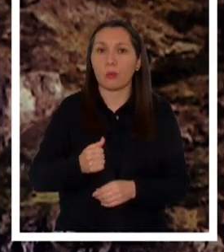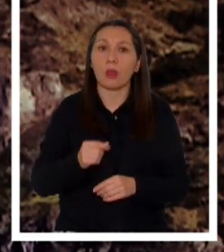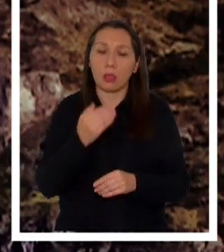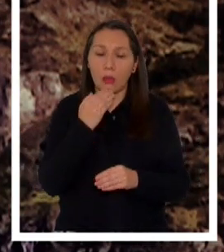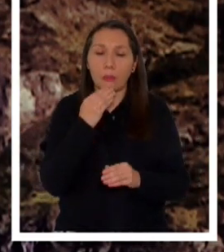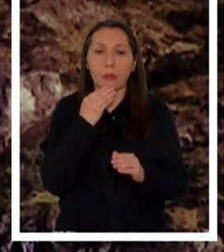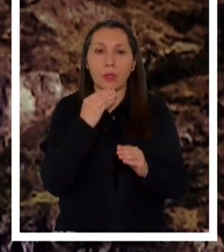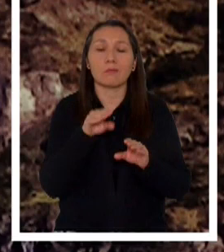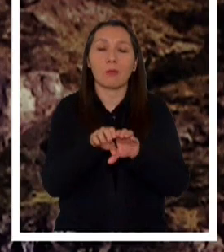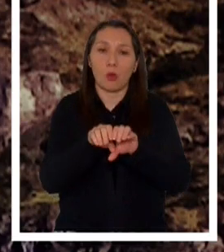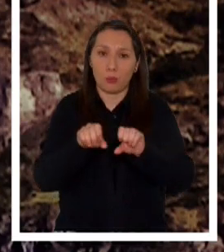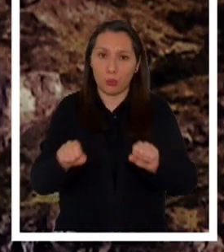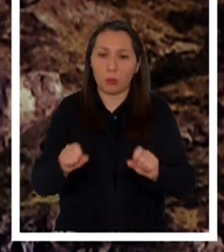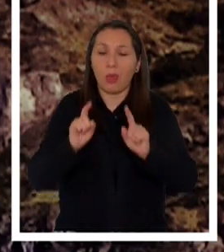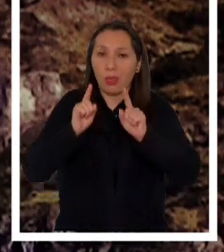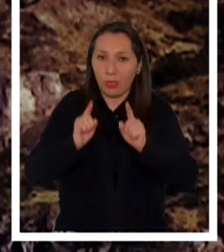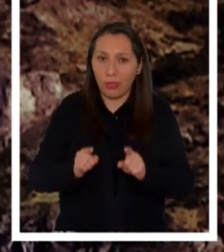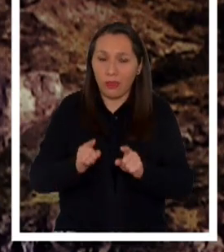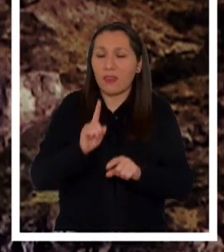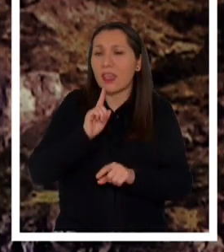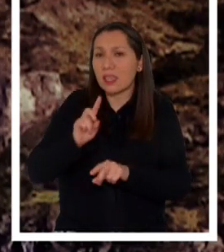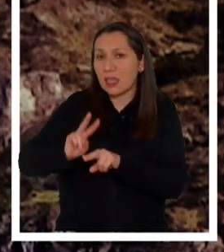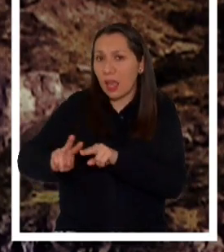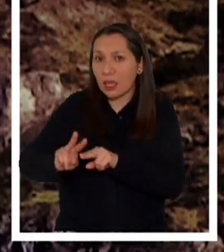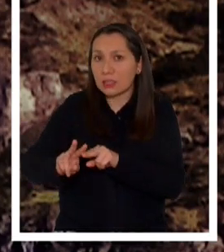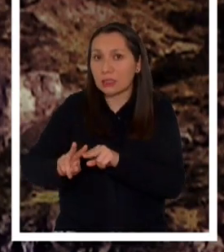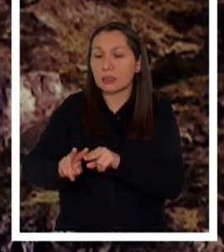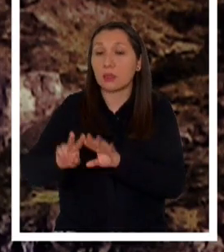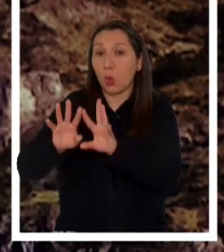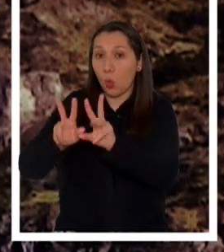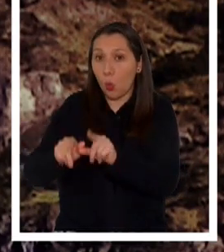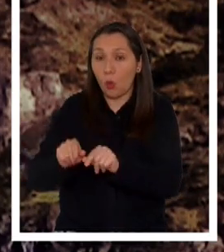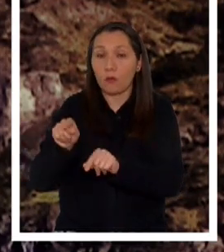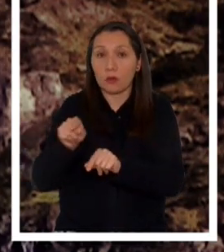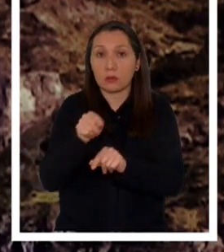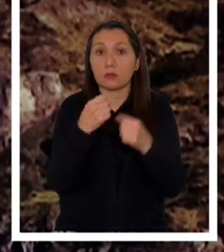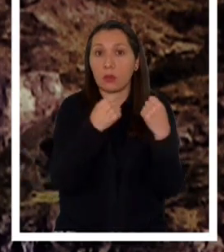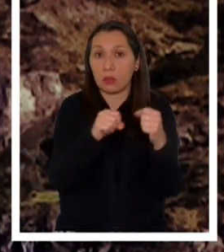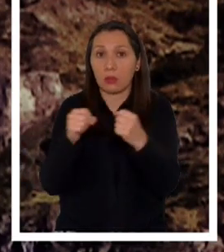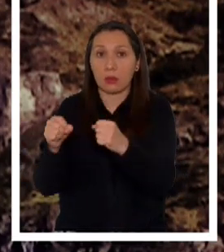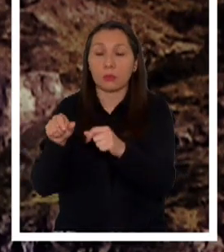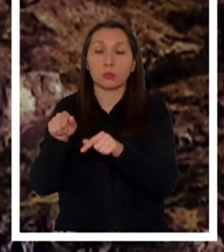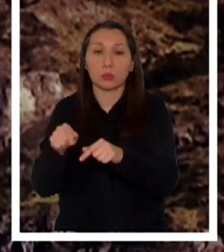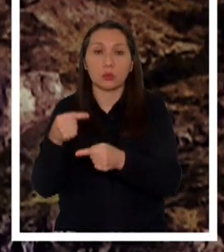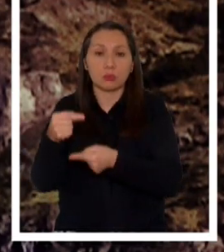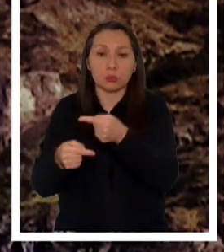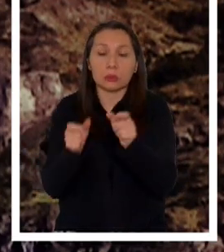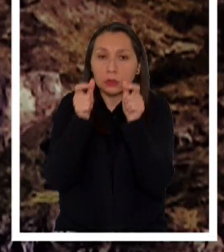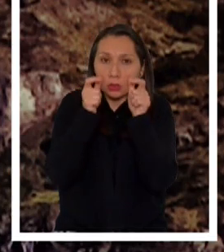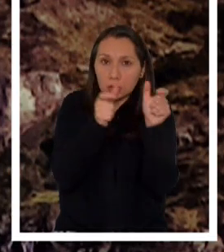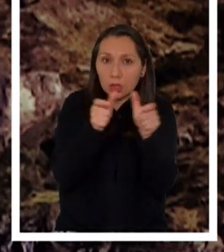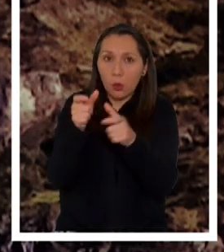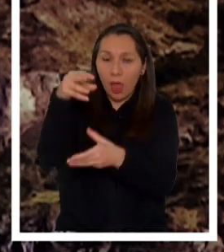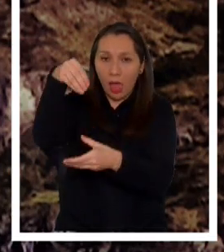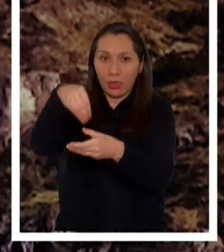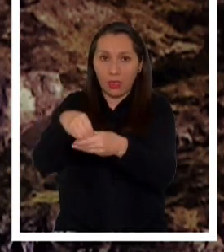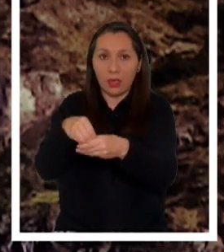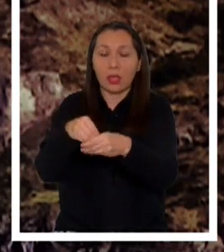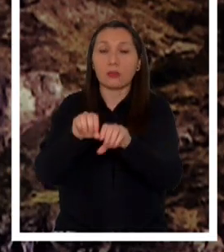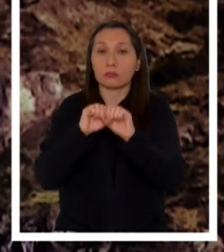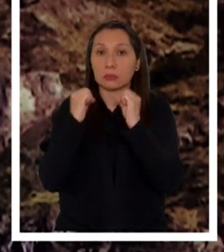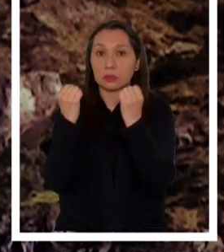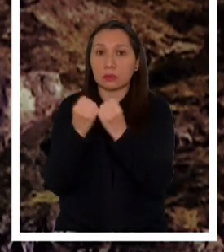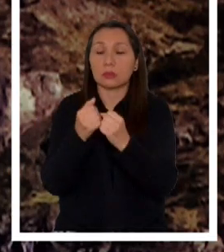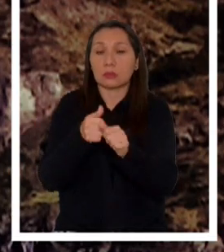parte también de compromisos que deben llevar tanto por parte de los clubes de los procesos de seguridad al interior y